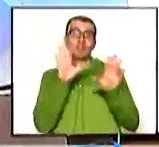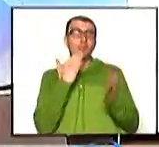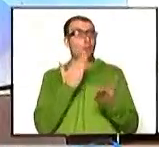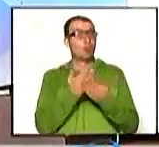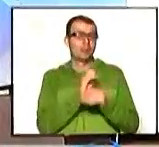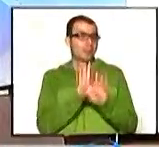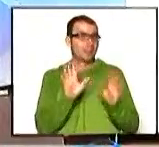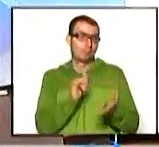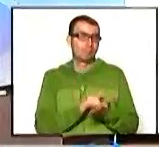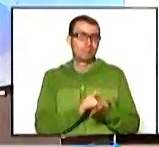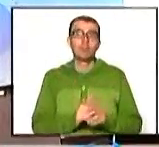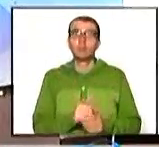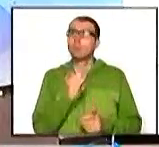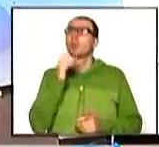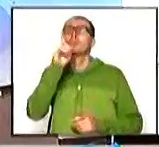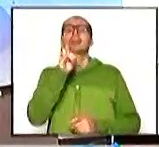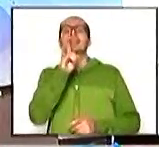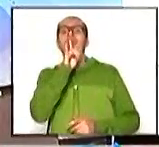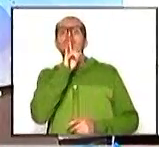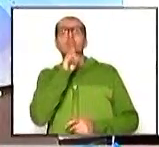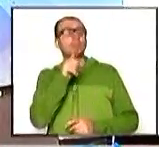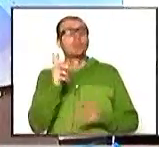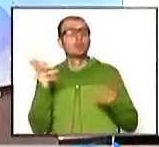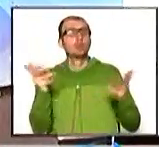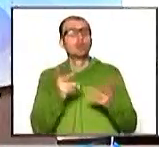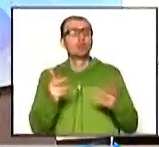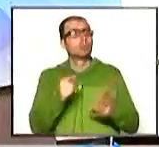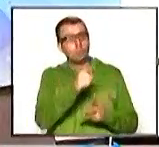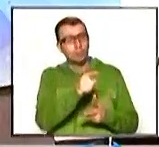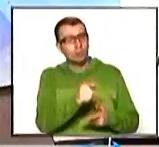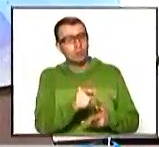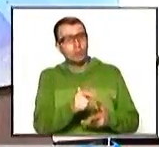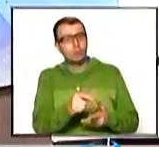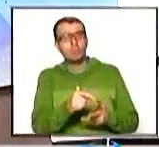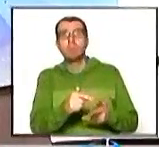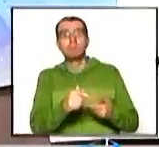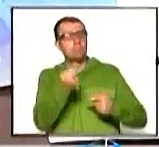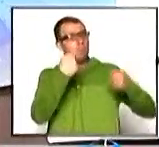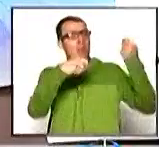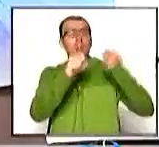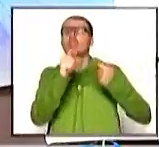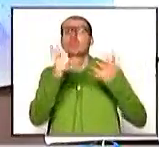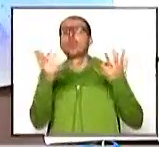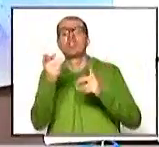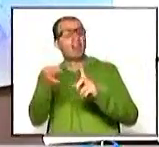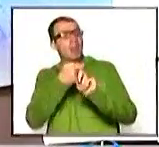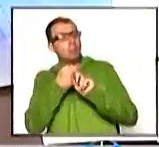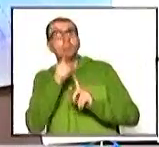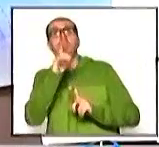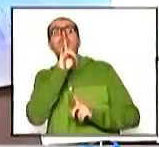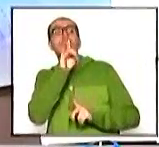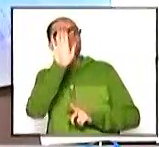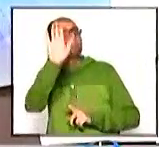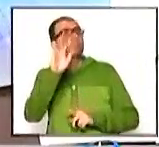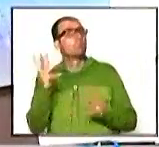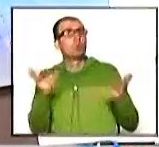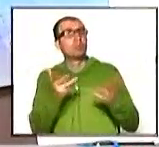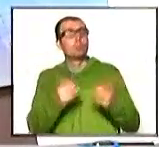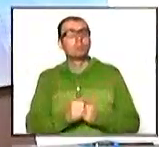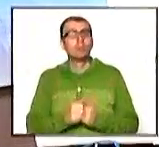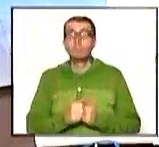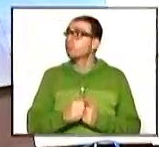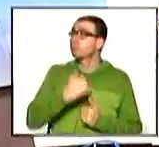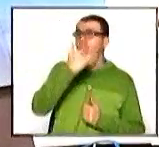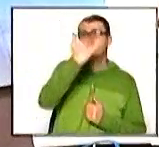Estados Unidos, ¿dónde se pueden conseguir los productos suyos? Gracias. Allá en ninguna parte,